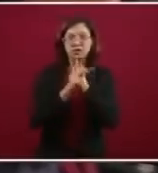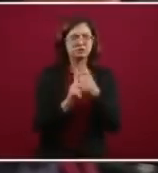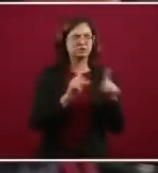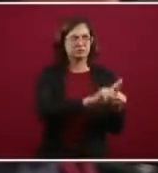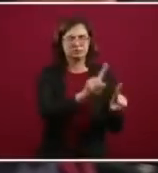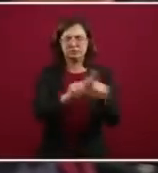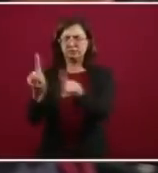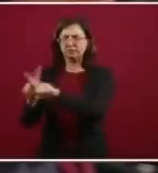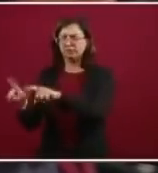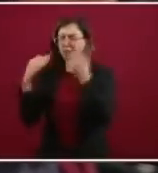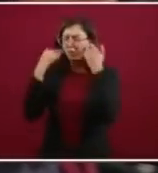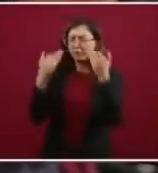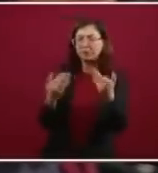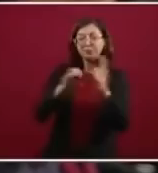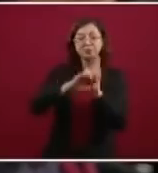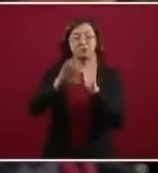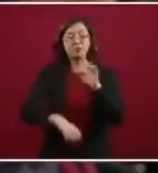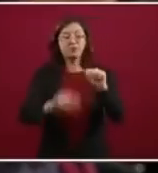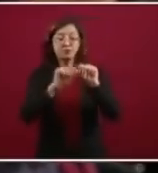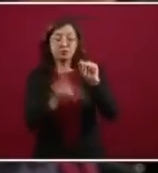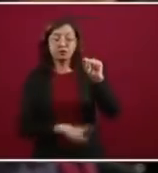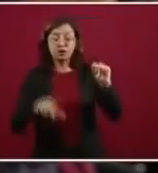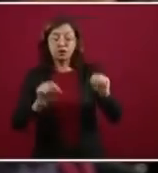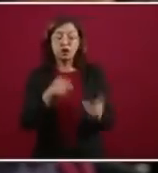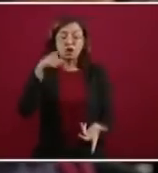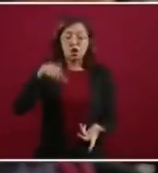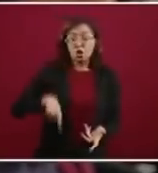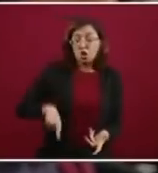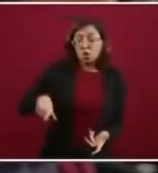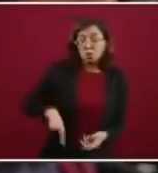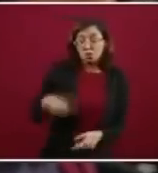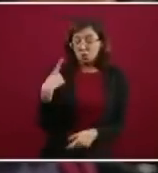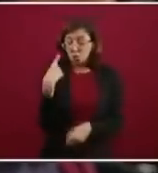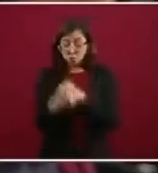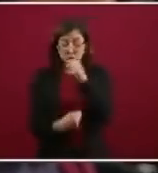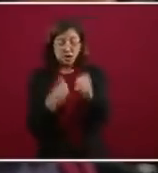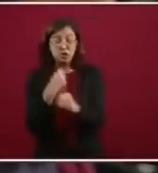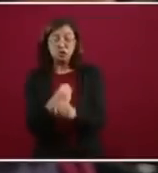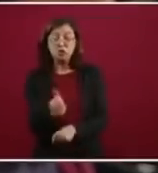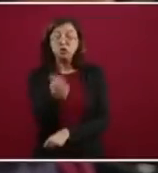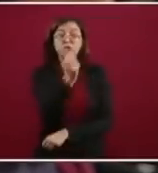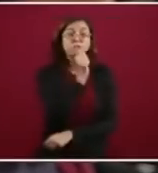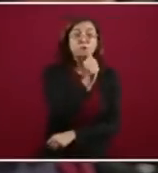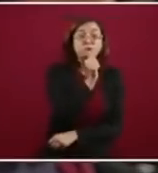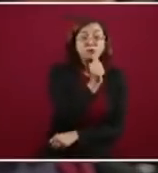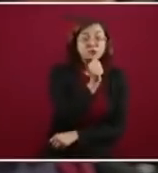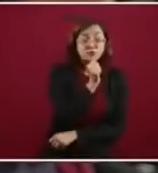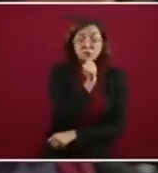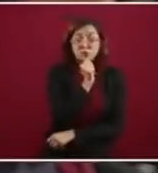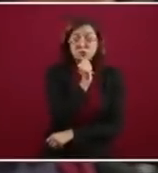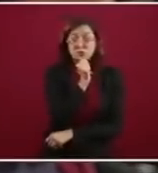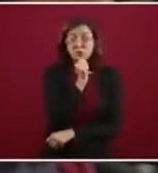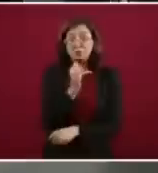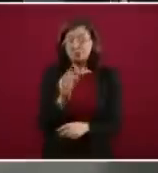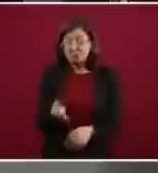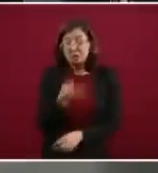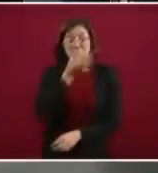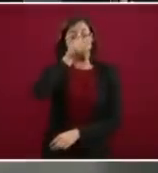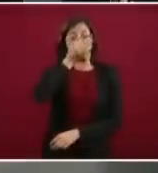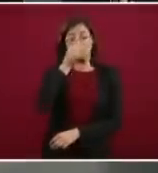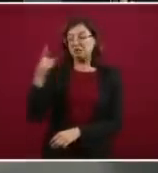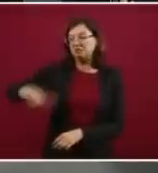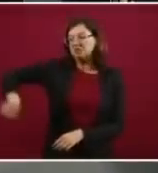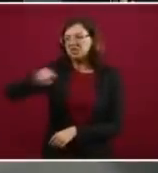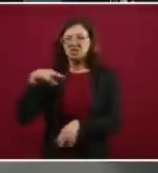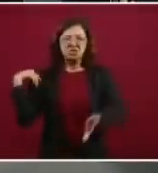evidencian a partir de que, por ejemplo, en México, en un gobierno que todavía no cumple un año, han salido a destruir las visiones y los enfoques del